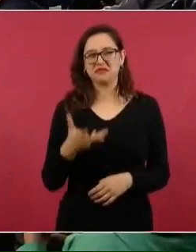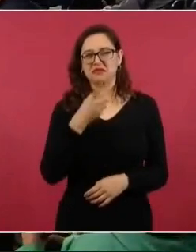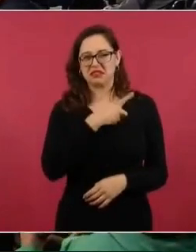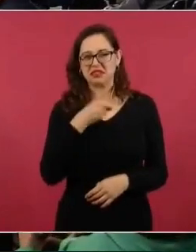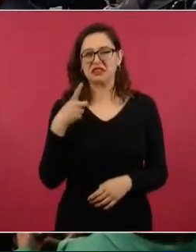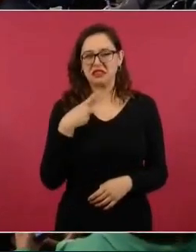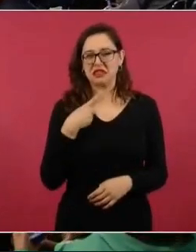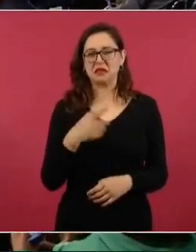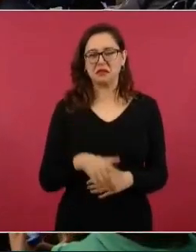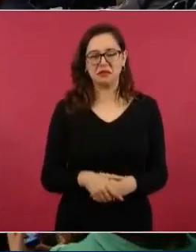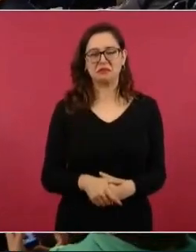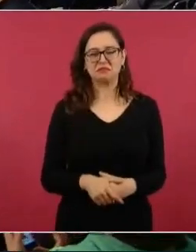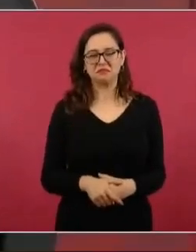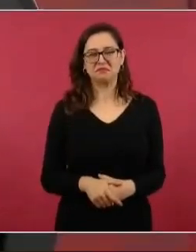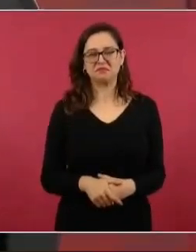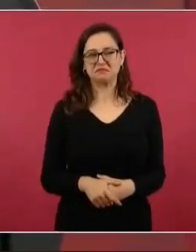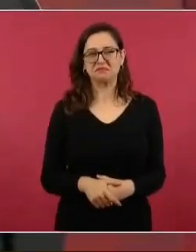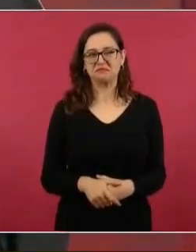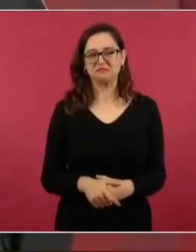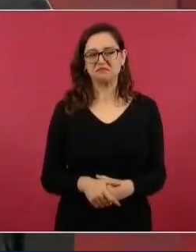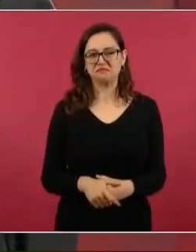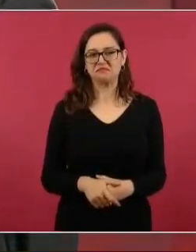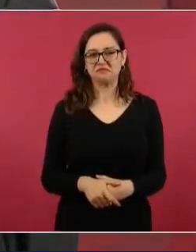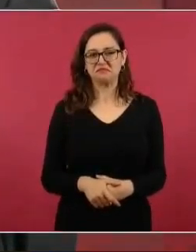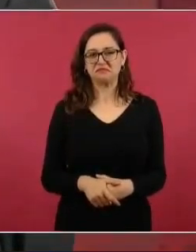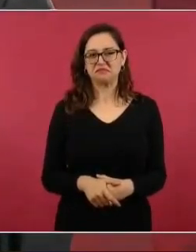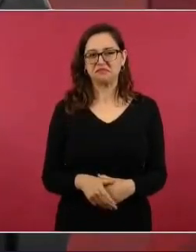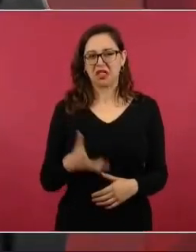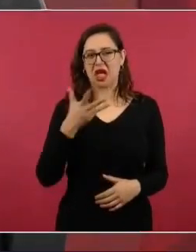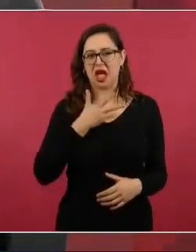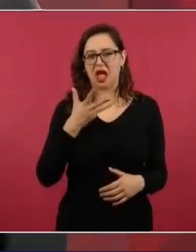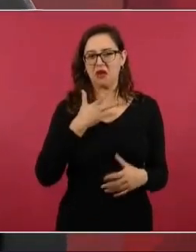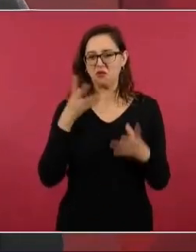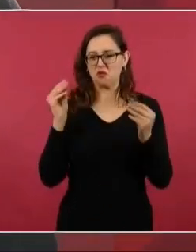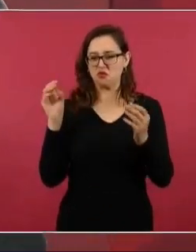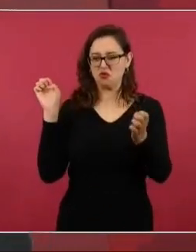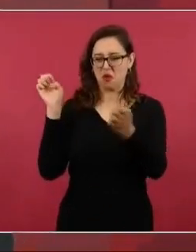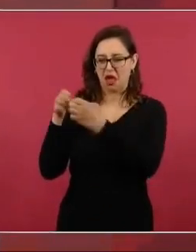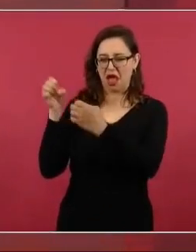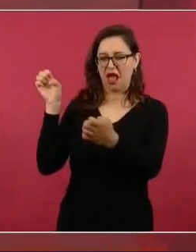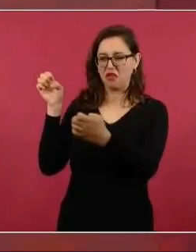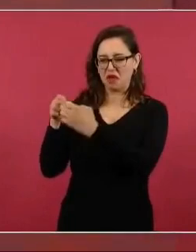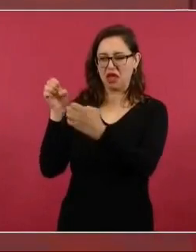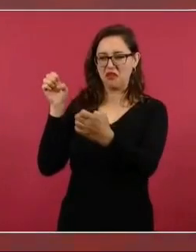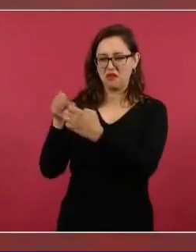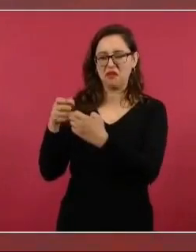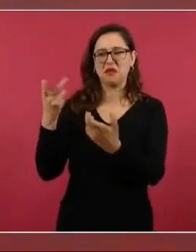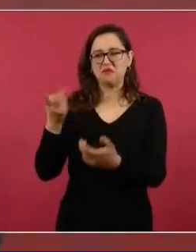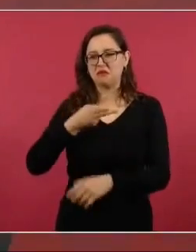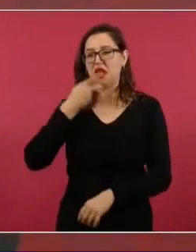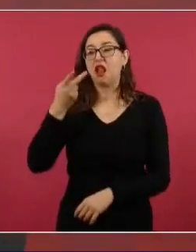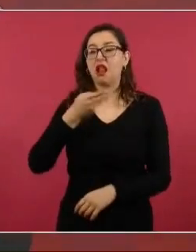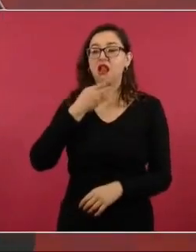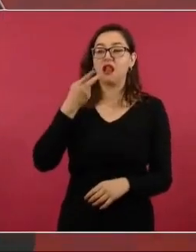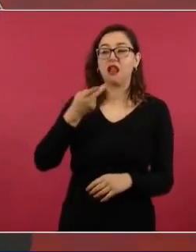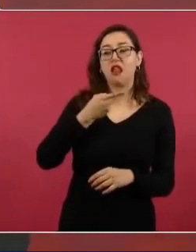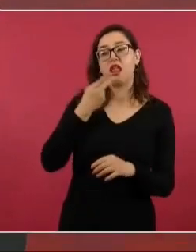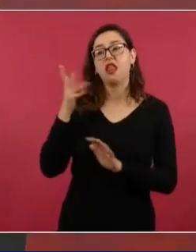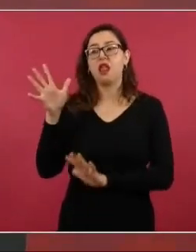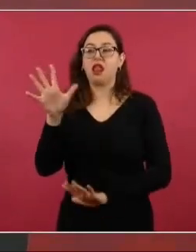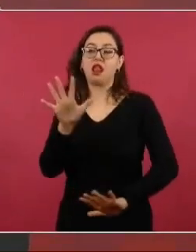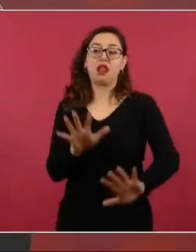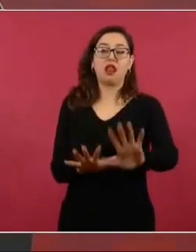diciendo esto que acabo de mencionar, que si llovía fuerte arriba, goteaba abajo.